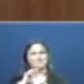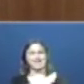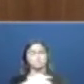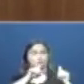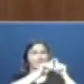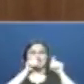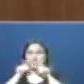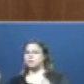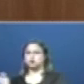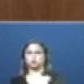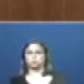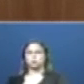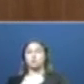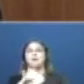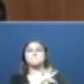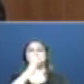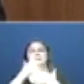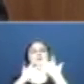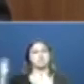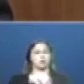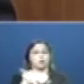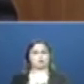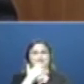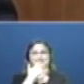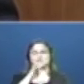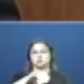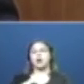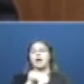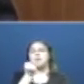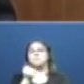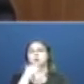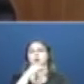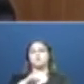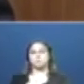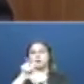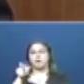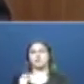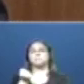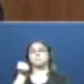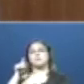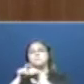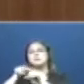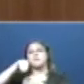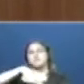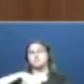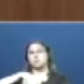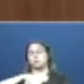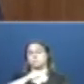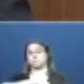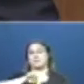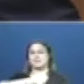entidades y a todas las administraciones que prestan servicios de apoyo empresarial en nuestra comunidad